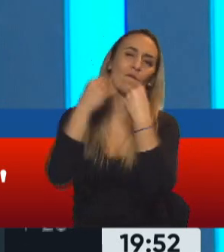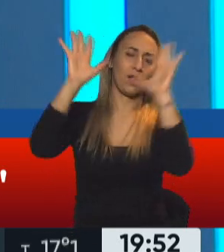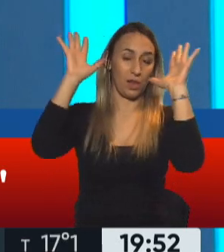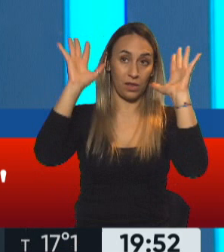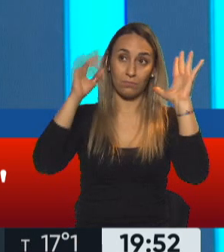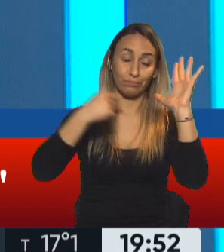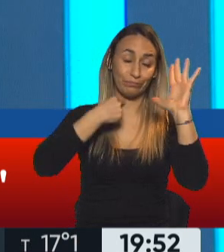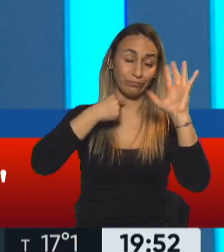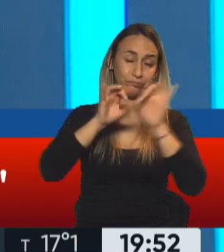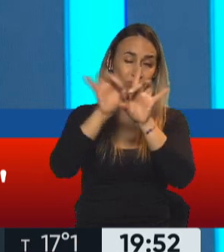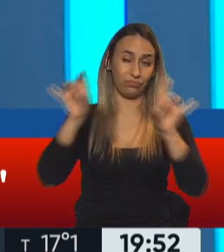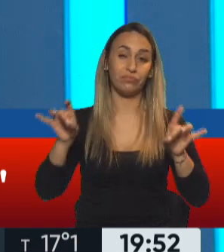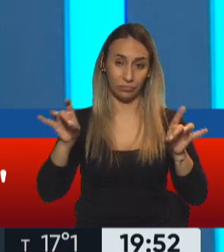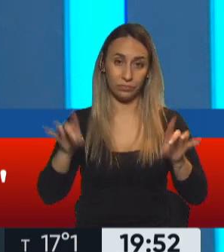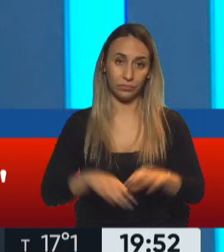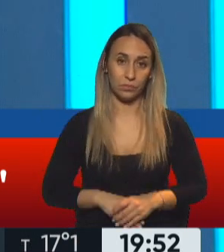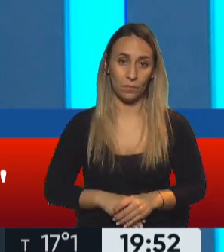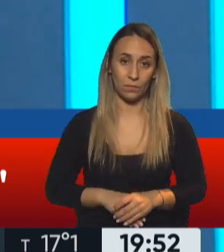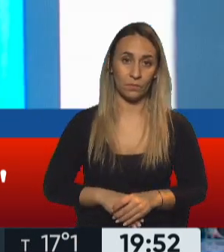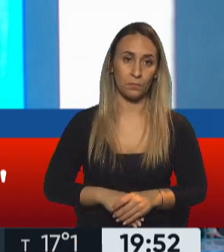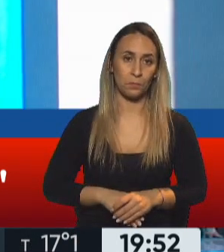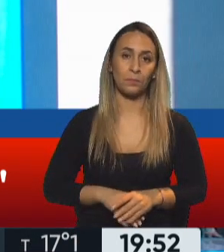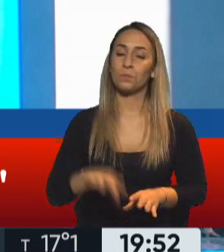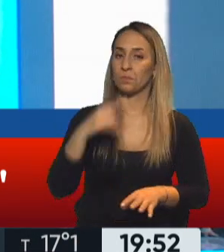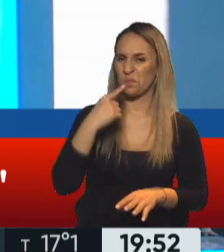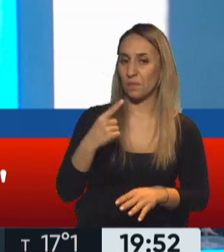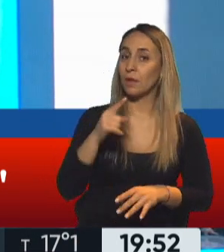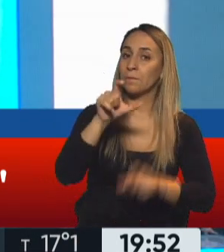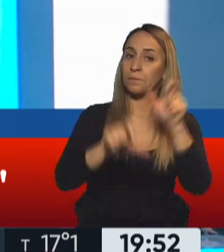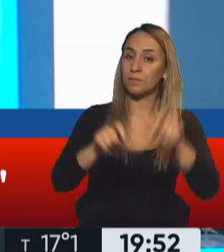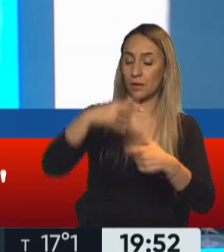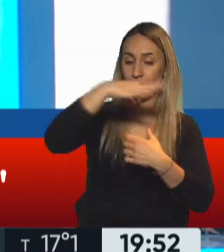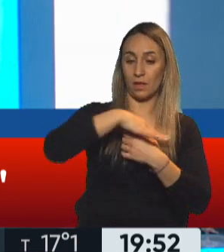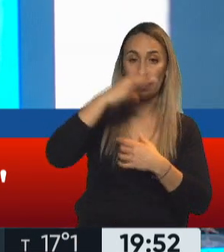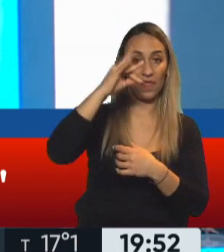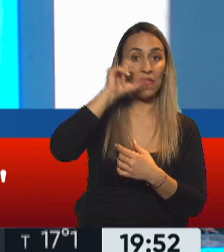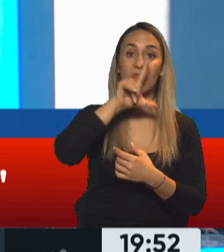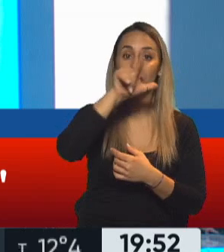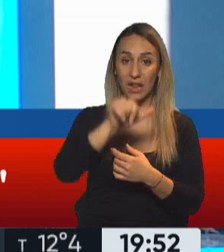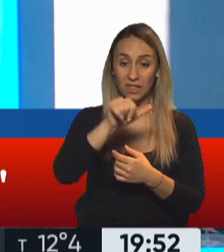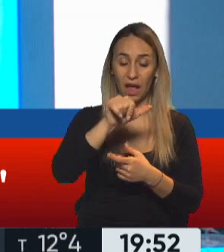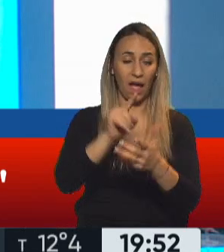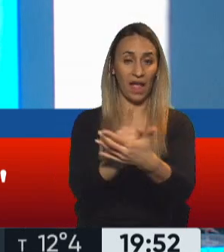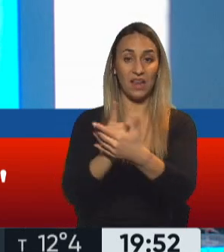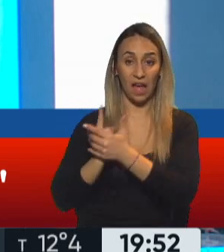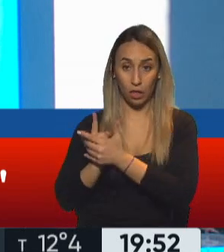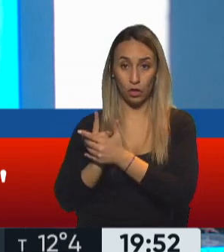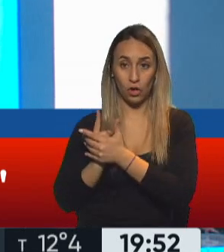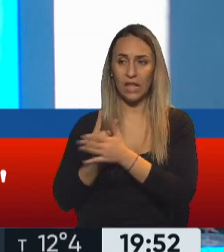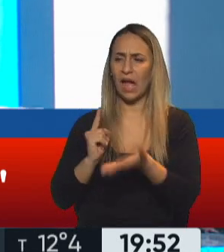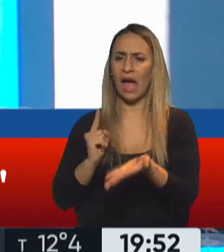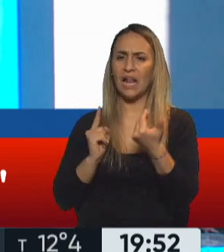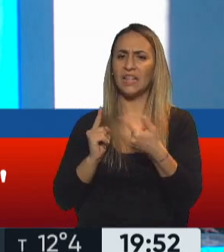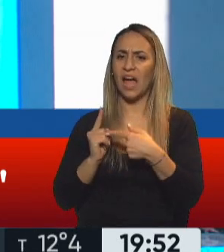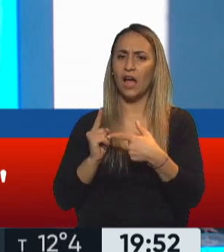Le hago una preguntita. ¿Aíslan a la Delta y le dan el alta cuándo? ¿Le dan el